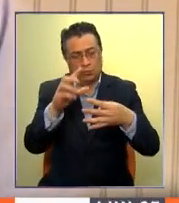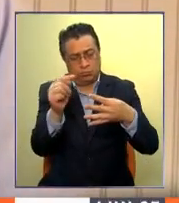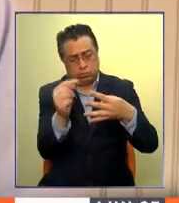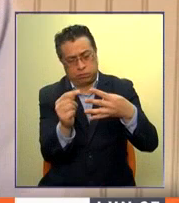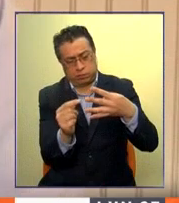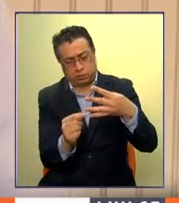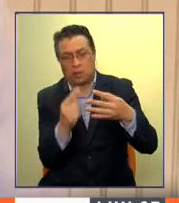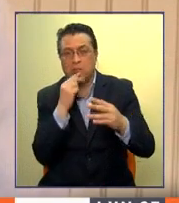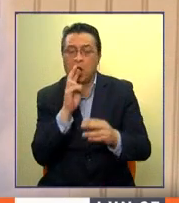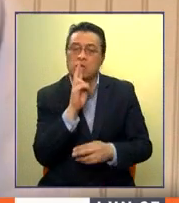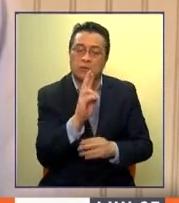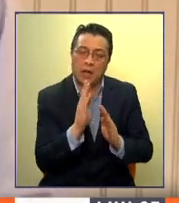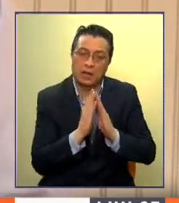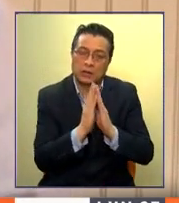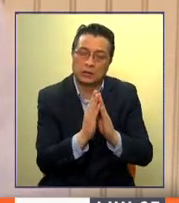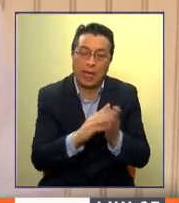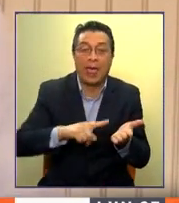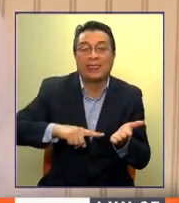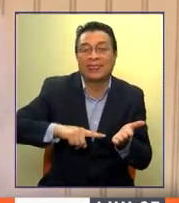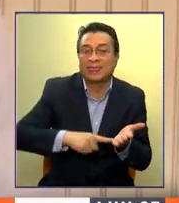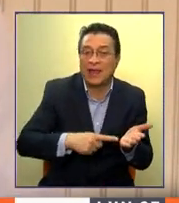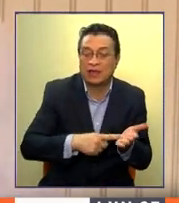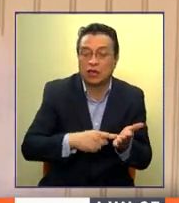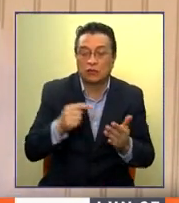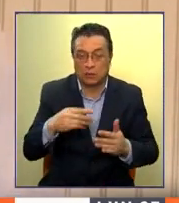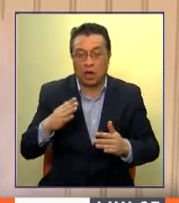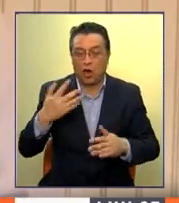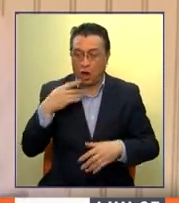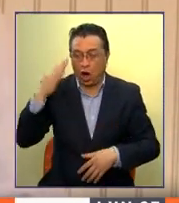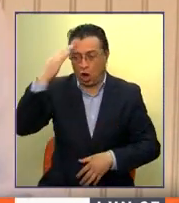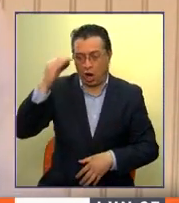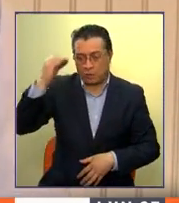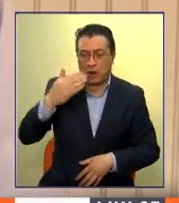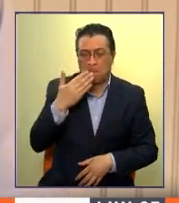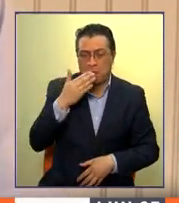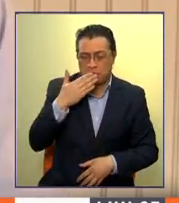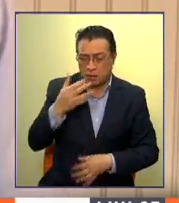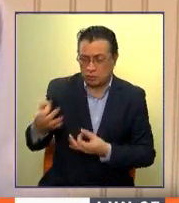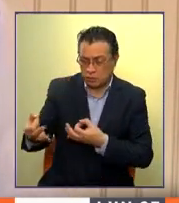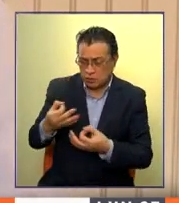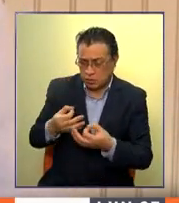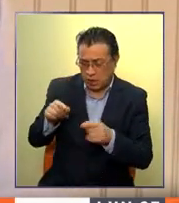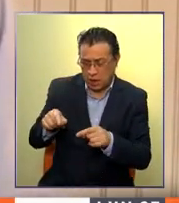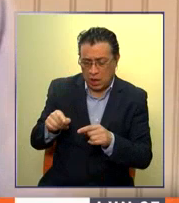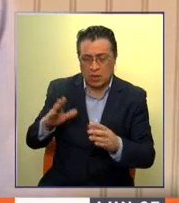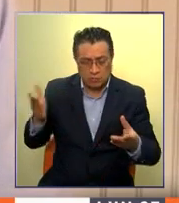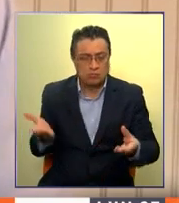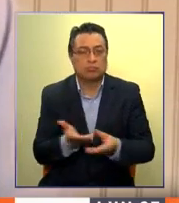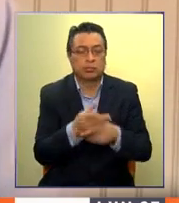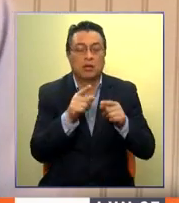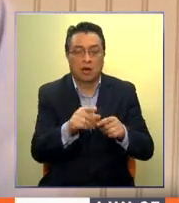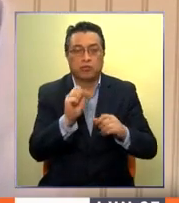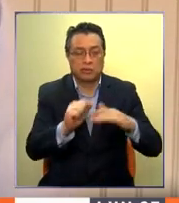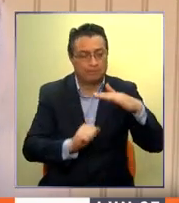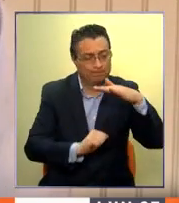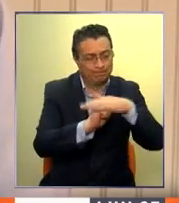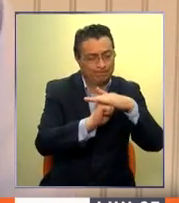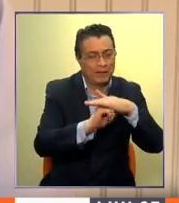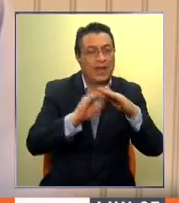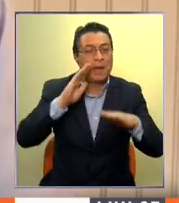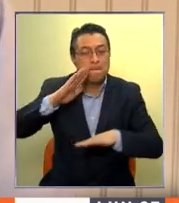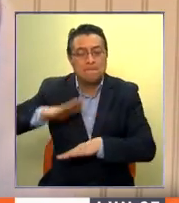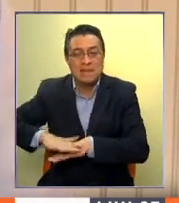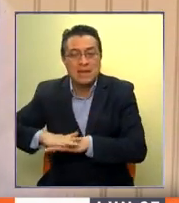recomendaciones técnicas basada en la opinión de expertos que permiten tener límites y techos para los